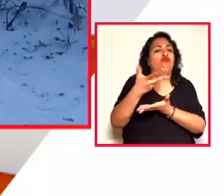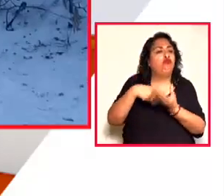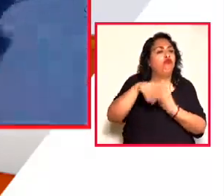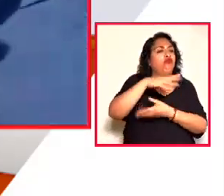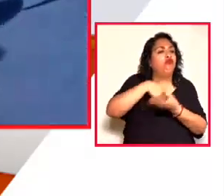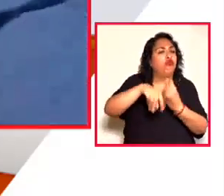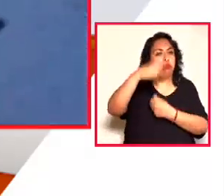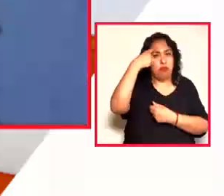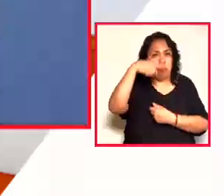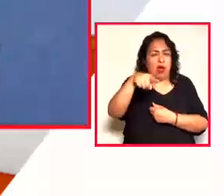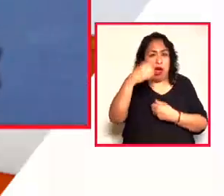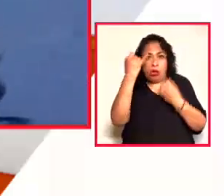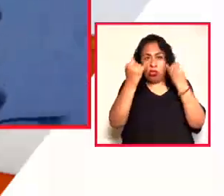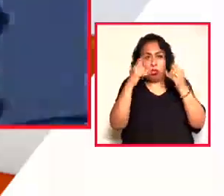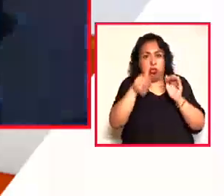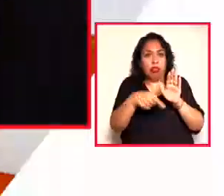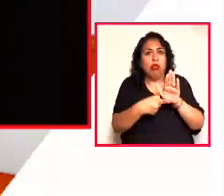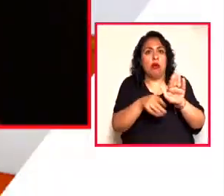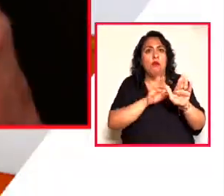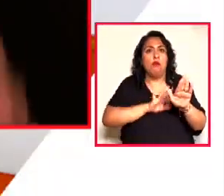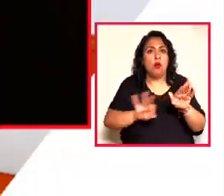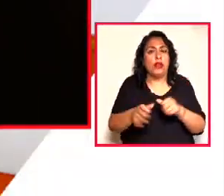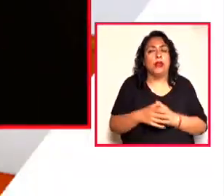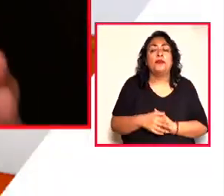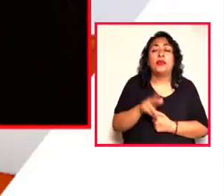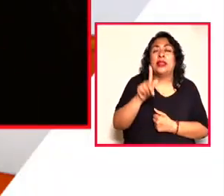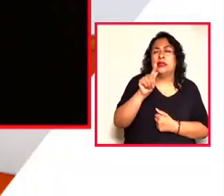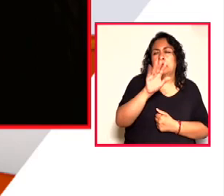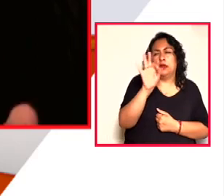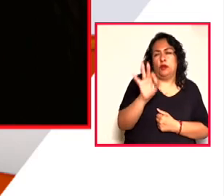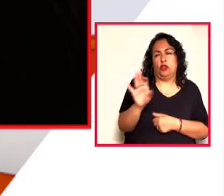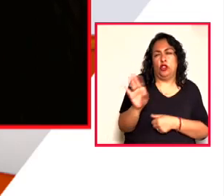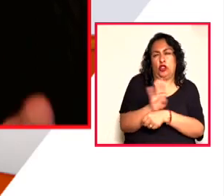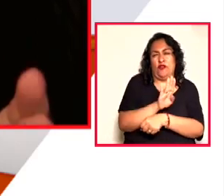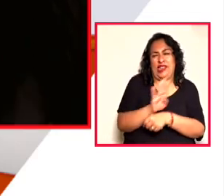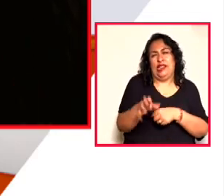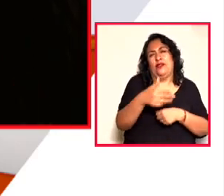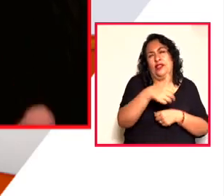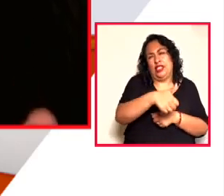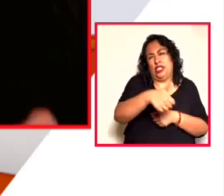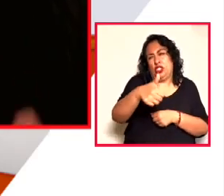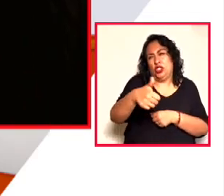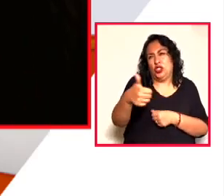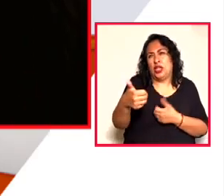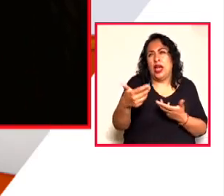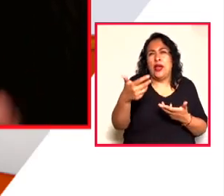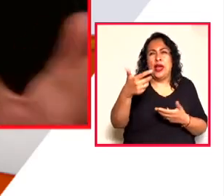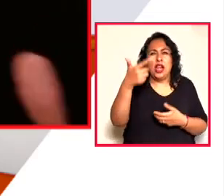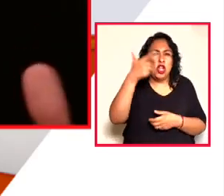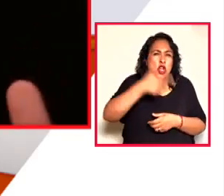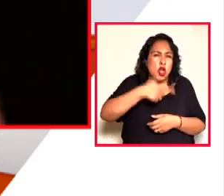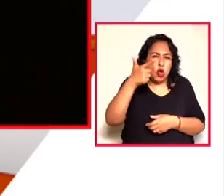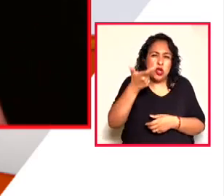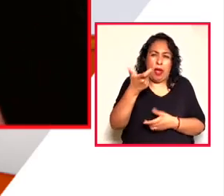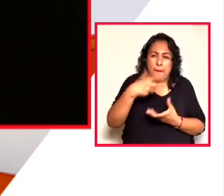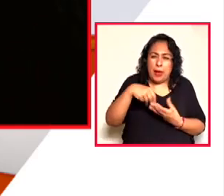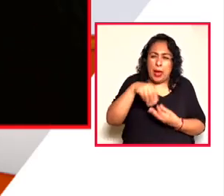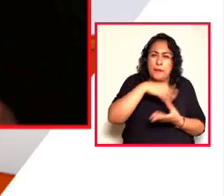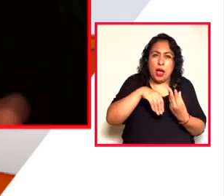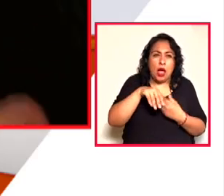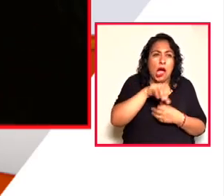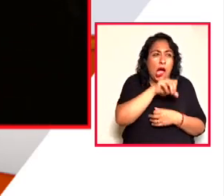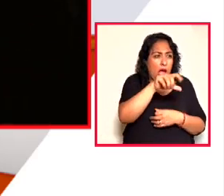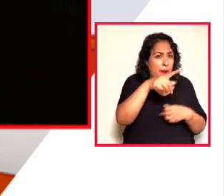creación. Un 70% de los beneficios de cada noche de los ingresos va directo a los